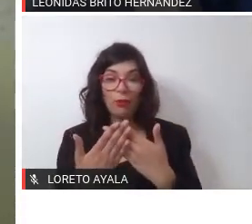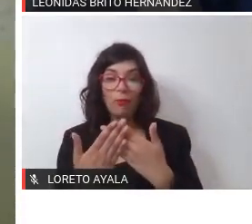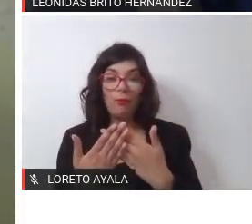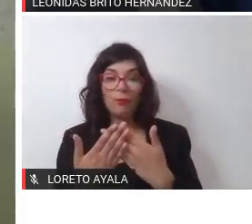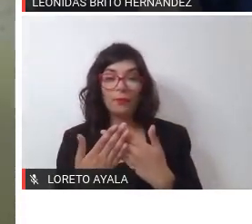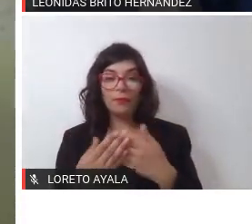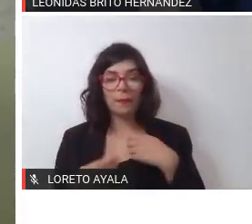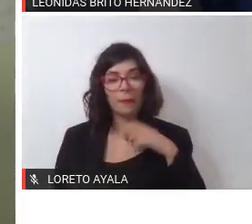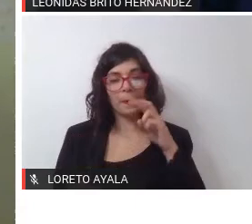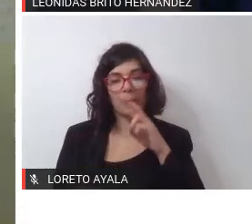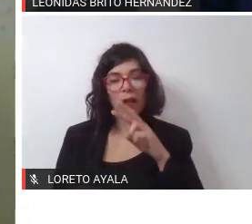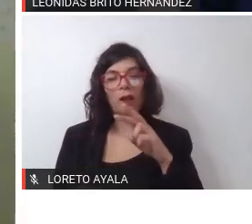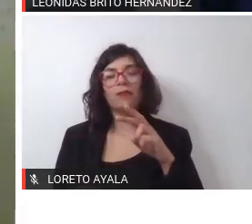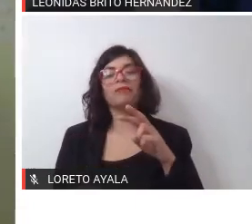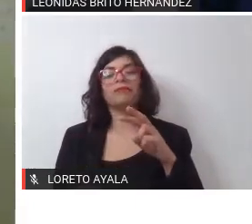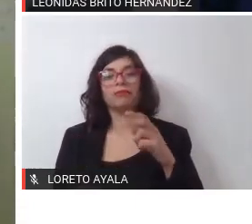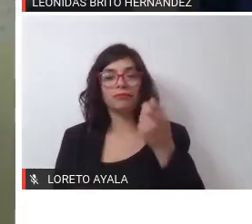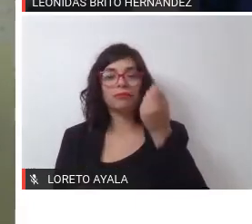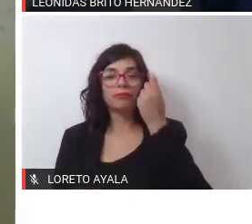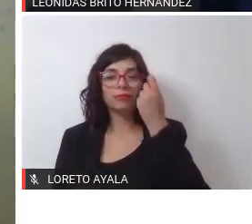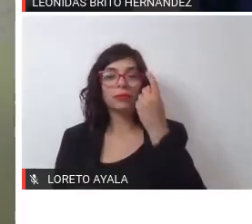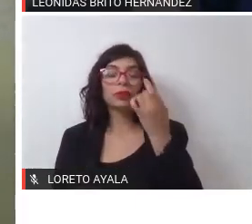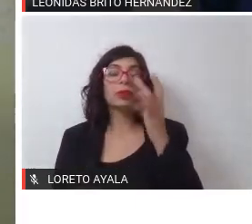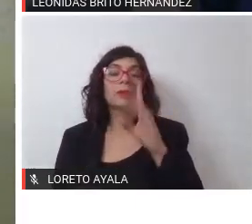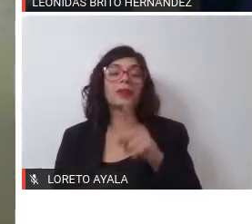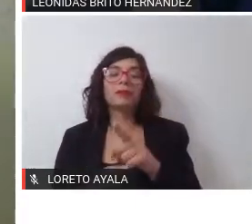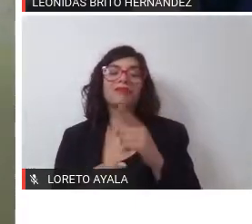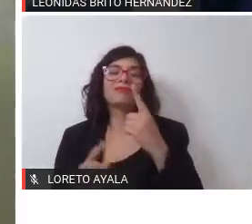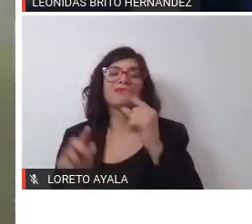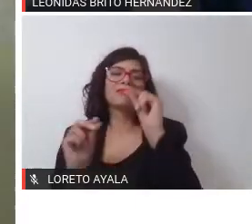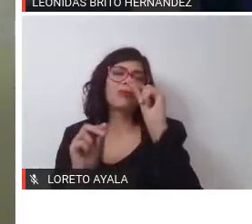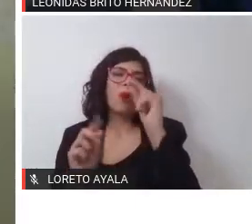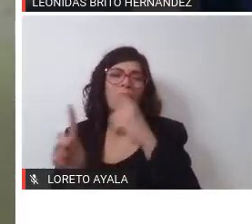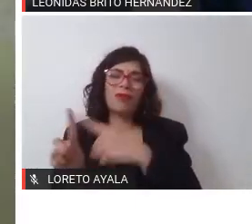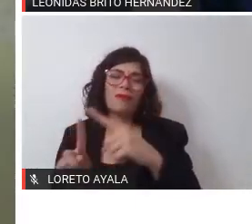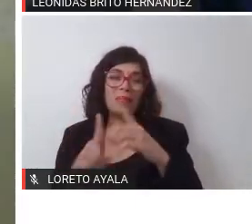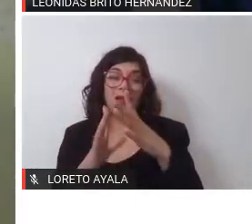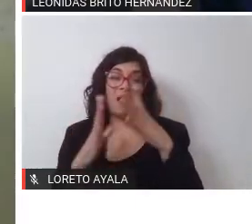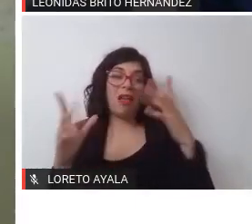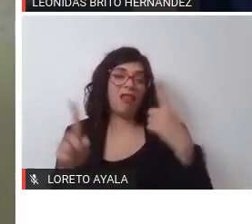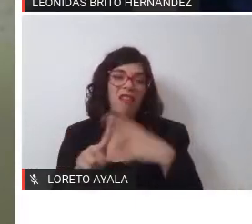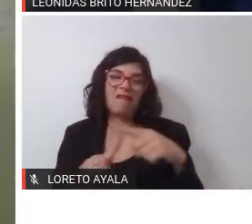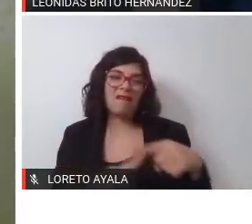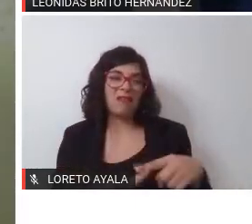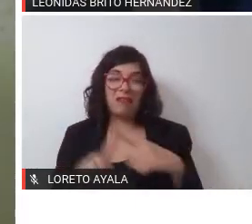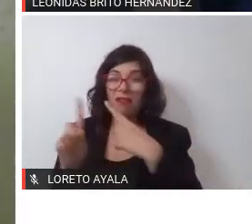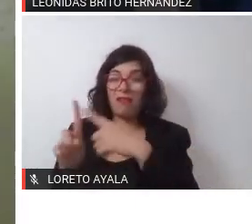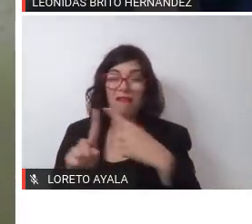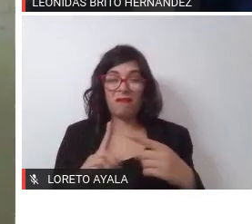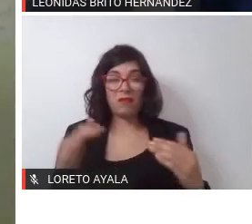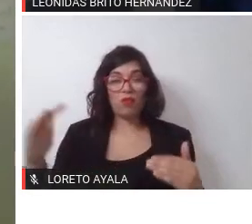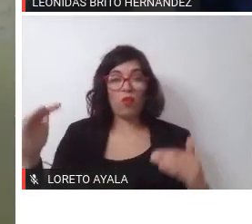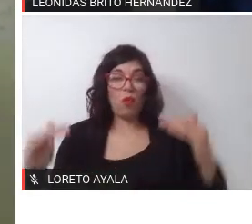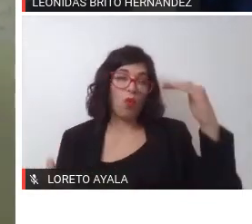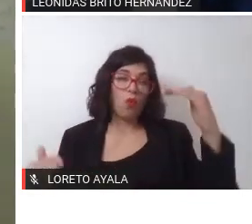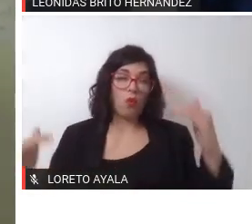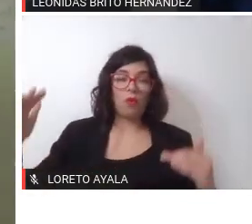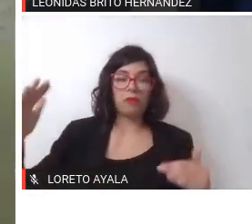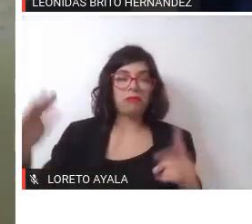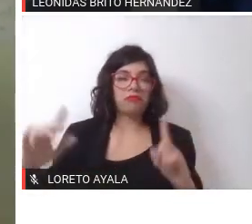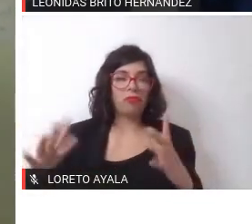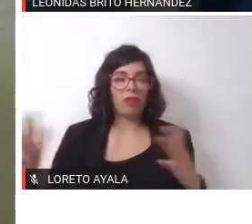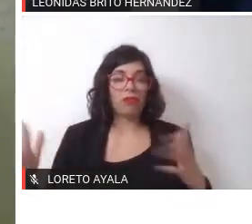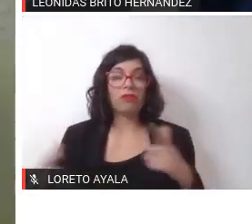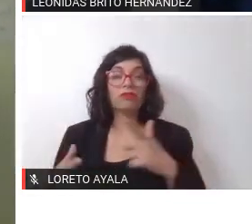conclusiones establecen que hay mínimas diferencias, no hay grandes diferencias. El tema de la